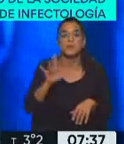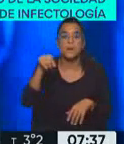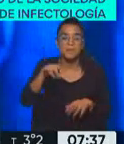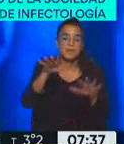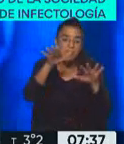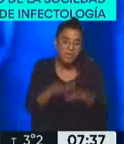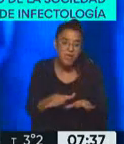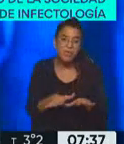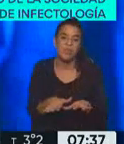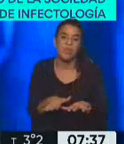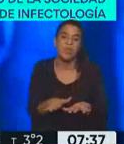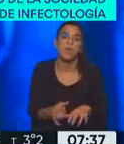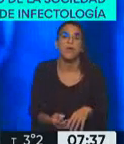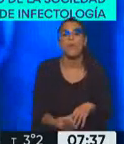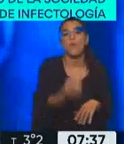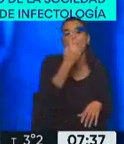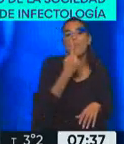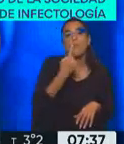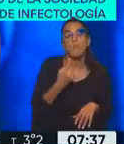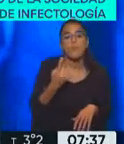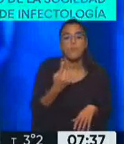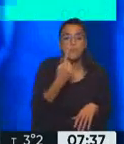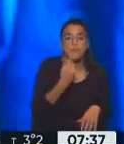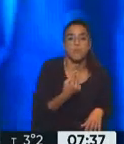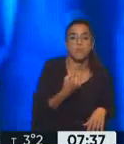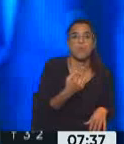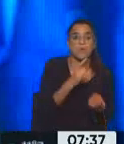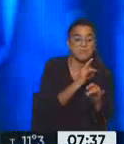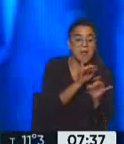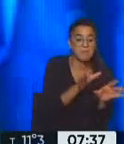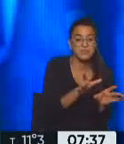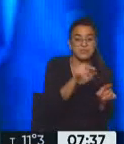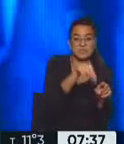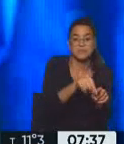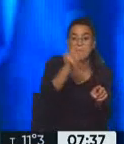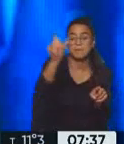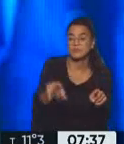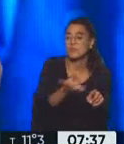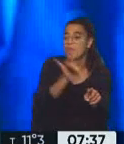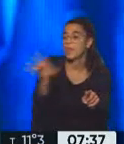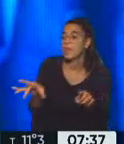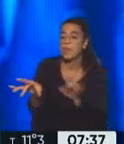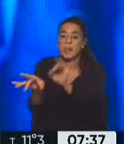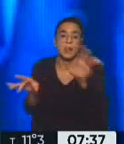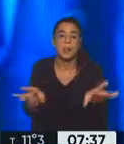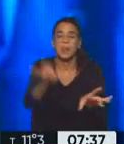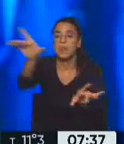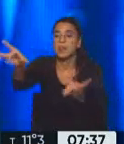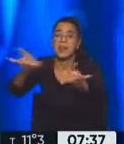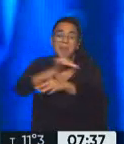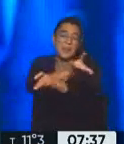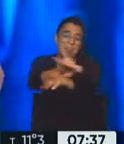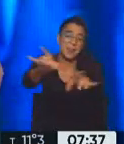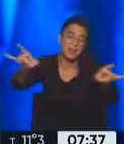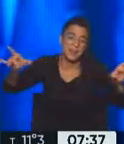una en un caso hipotético en un caso de una transmisión sino que esa persona tiene una vida social tiene una vida familiar